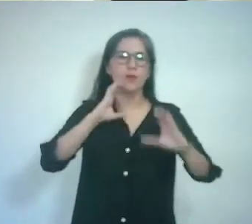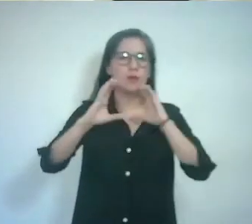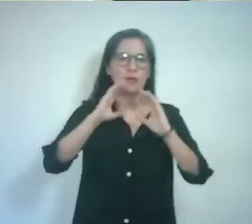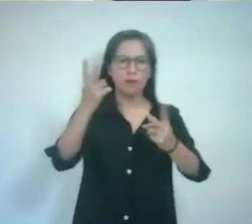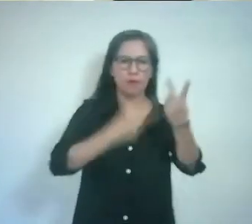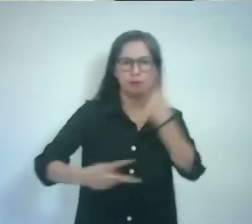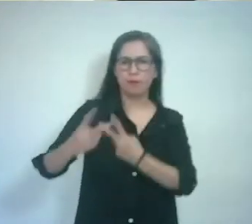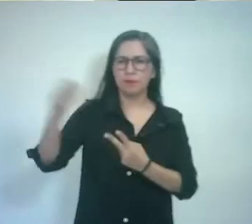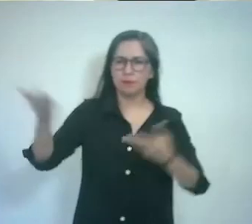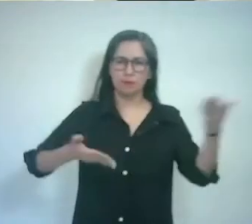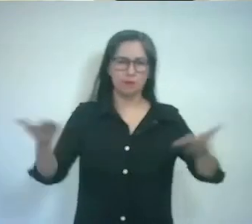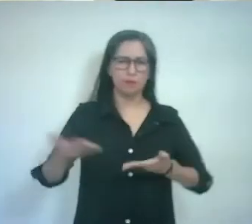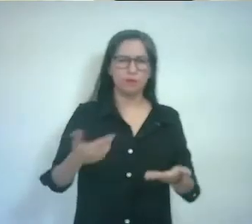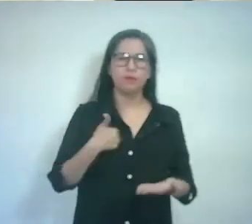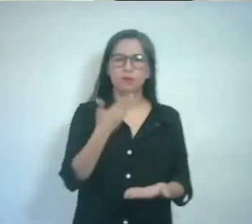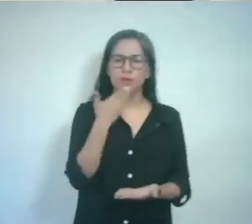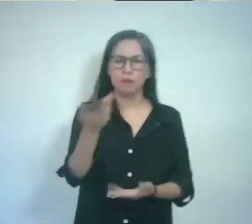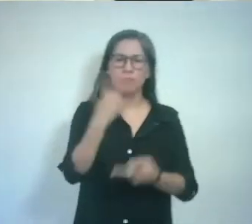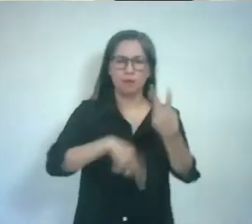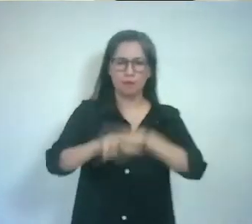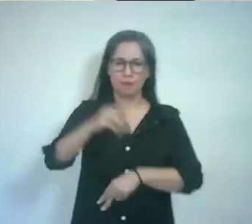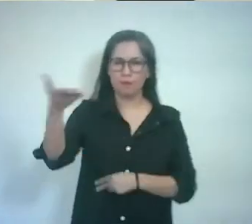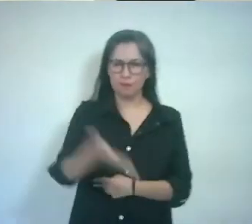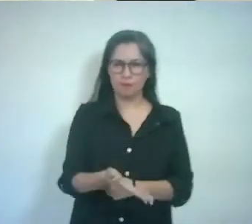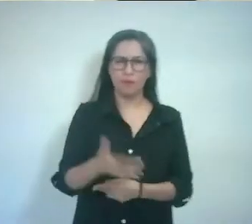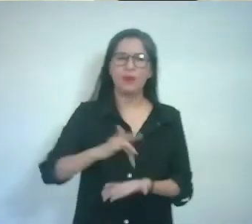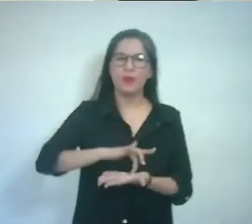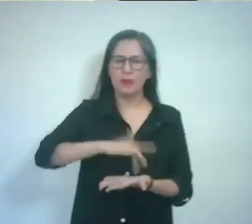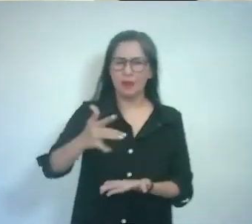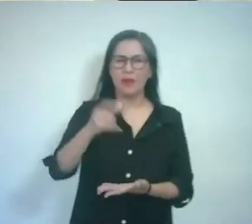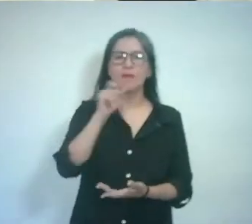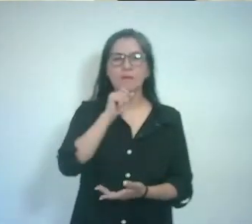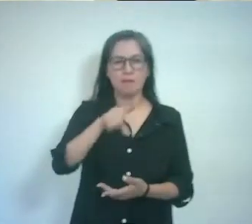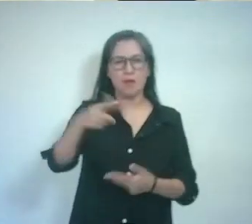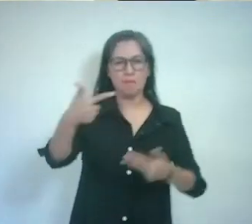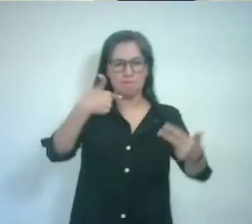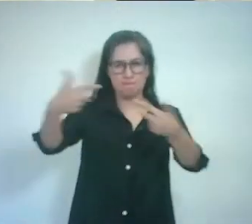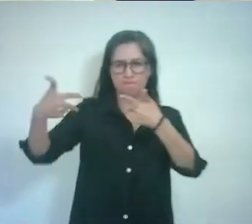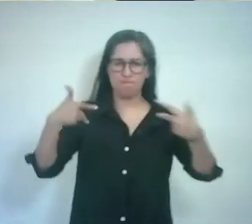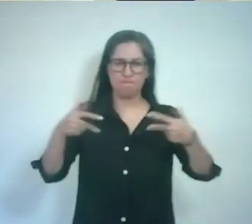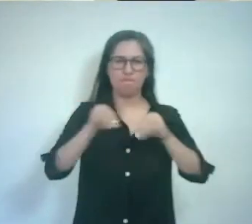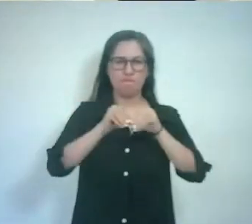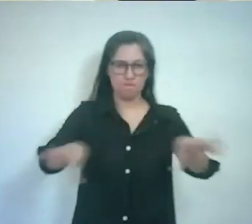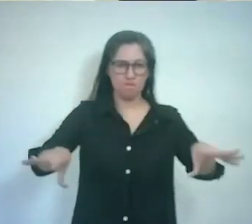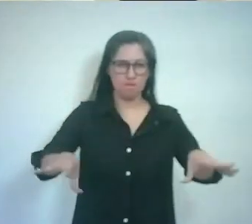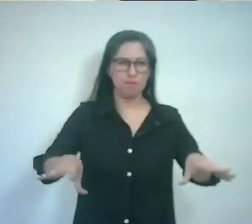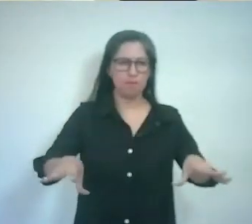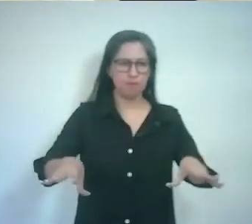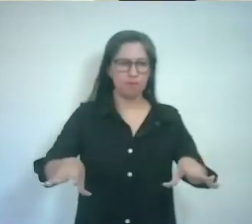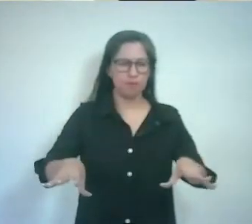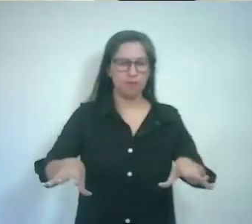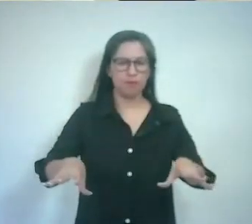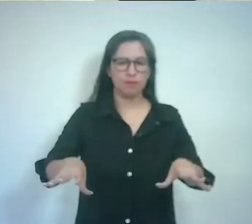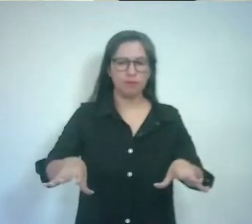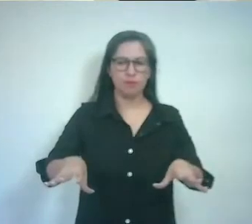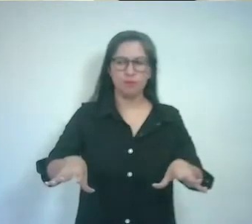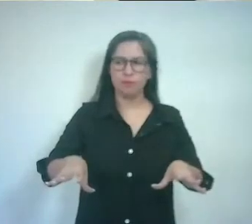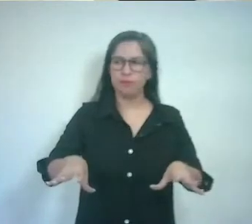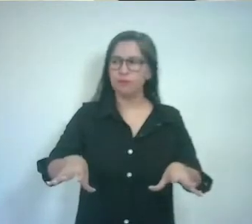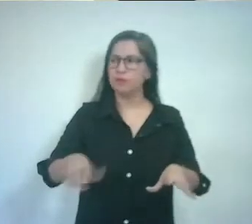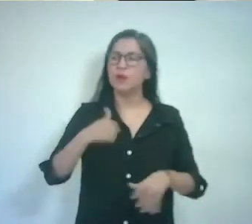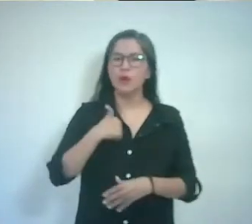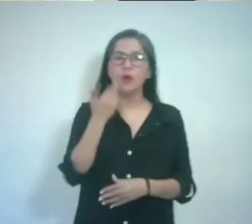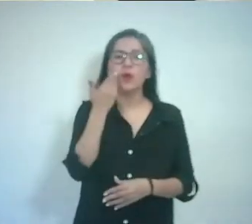comunicación. Les damos la bienvenida y gracias por la cobertura que tienen en este evento.